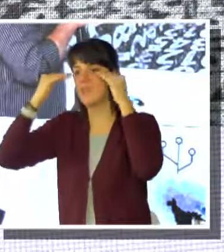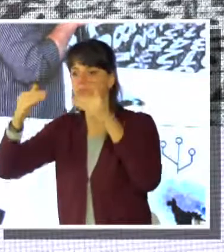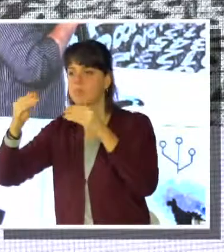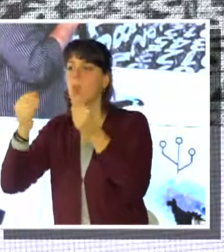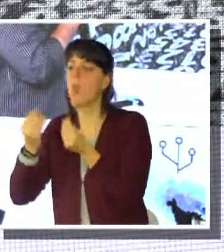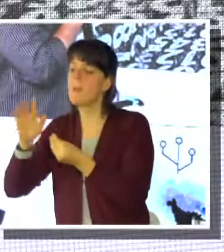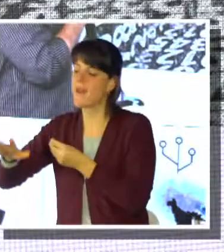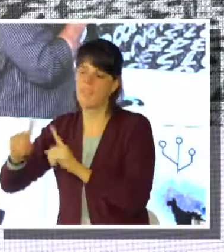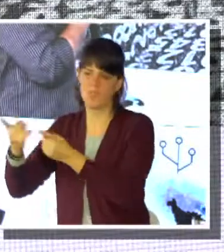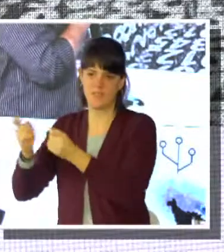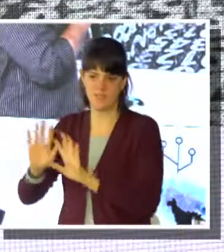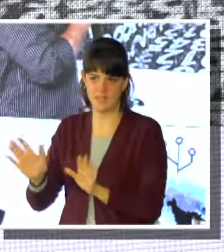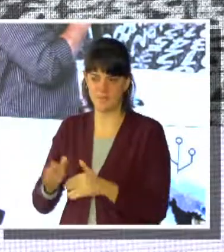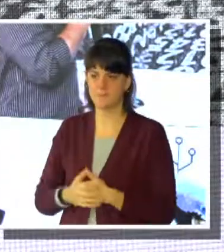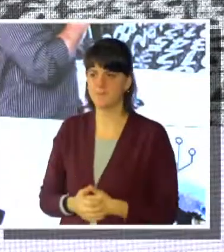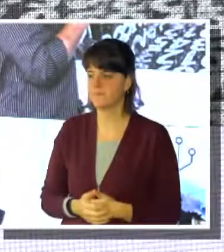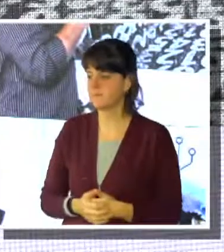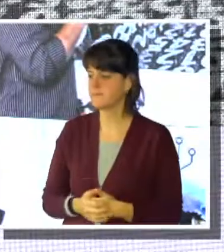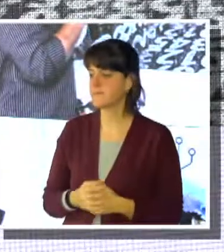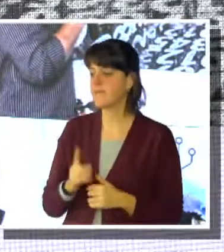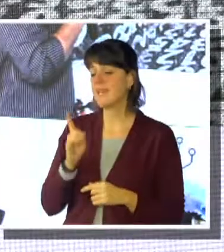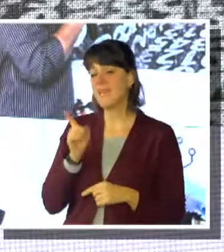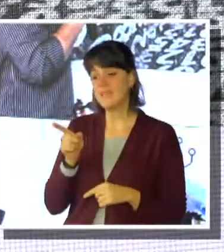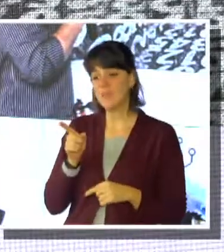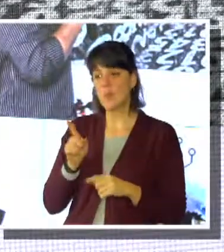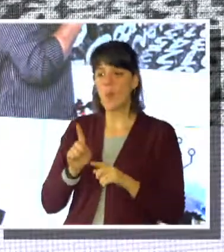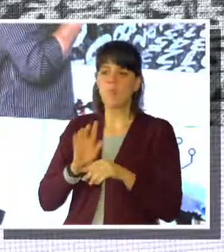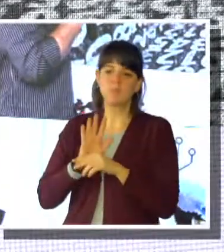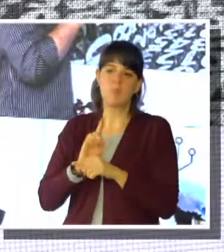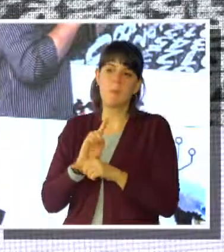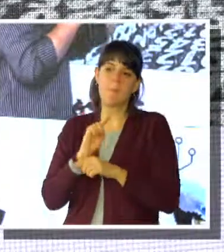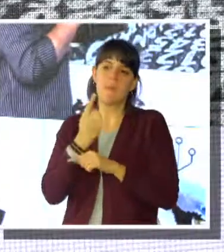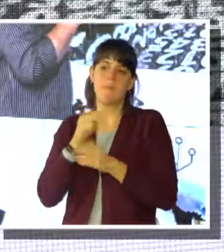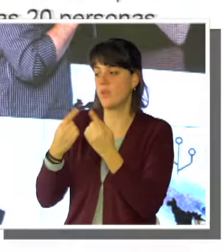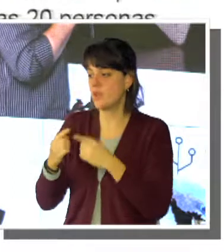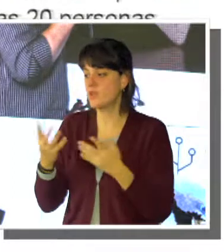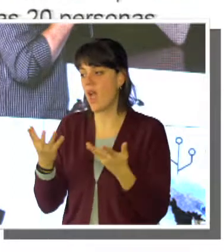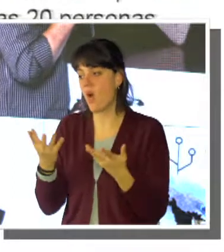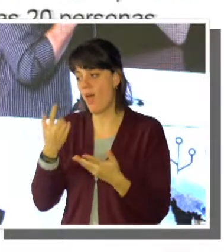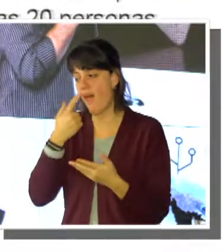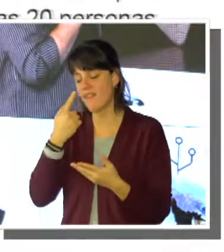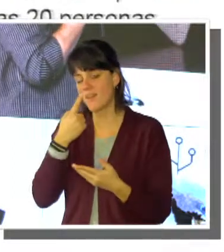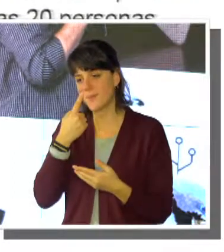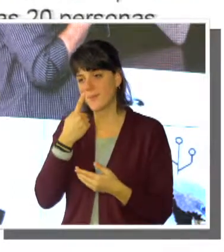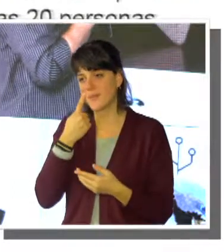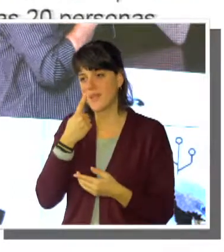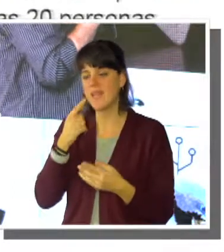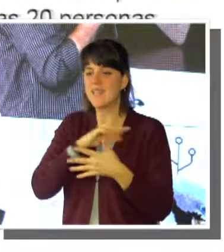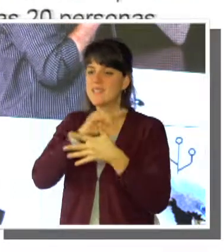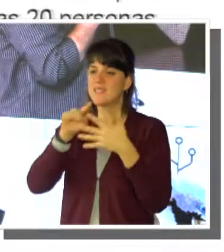Bueno, buen día. Yo voy a hablar sobre la ocupación de paradas en Montevideo.